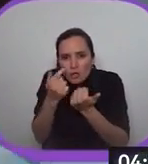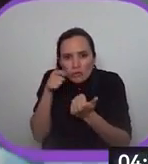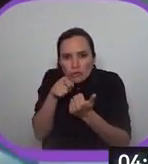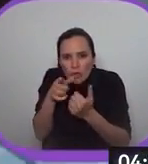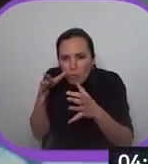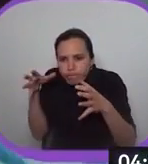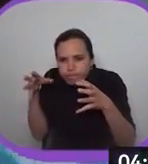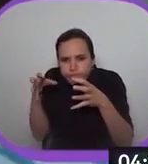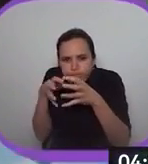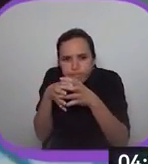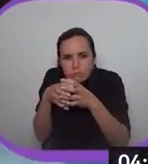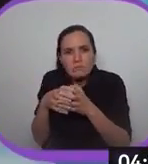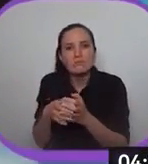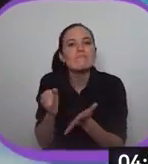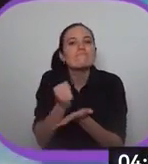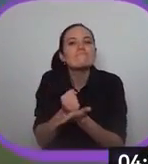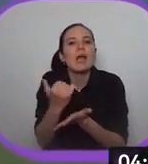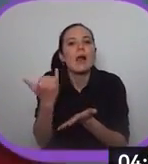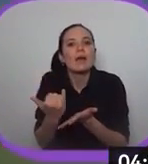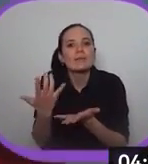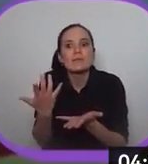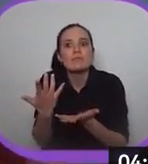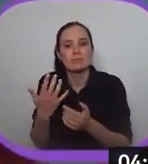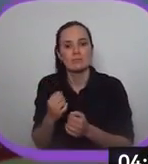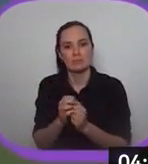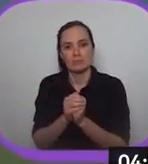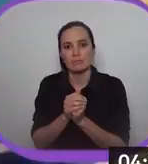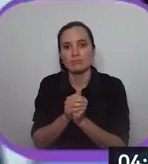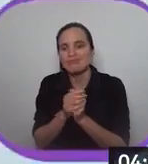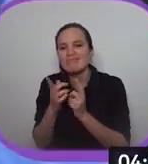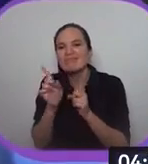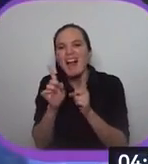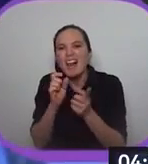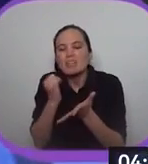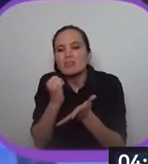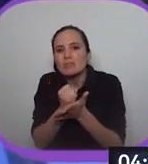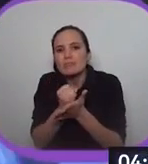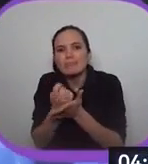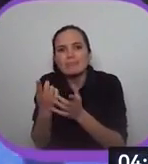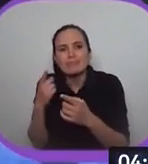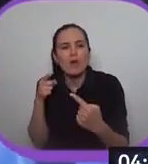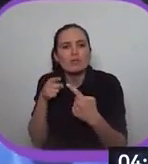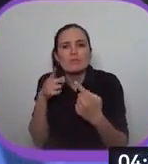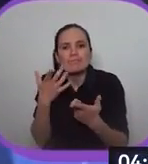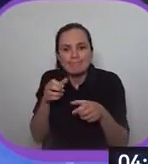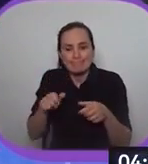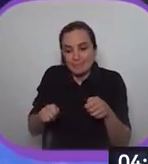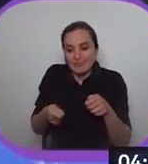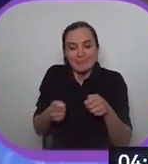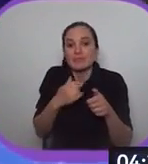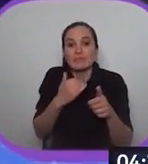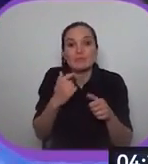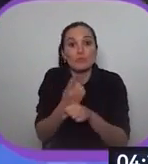comando Mobius tiene encriptado un código de ignición. Enterado. ¿Y qué? Una contraseña. No se puede encender el motor sin